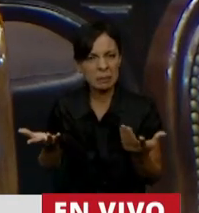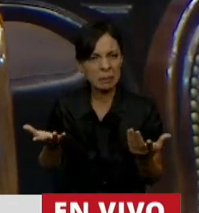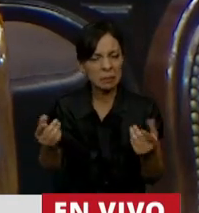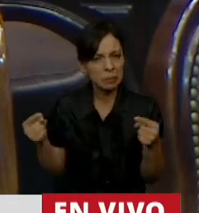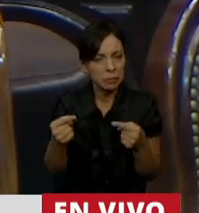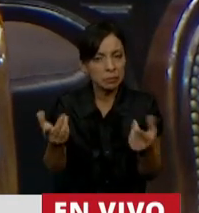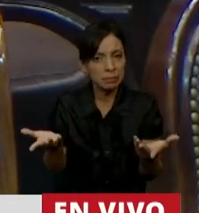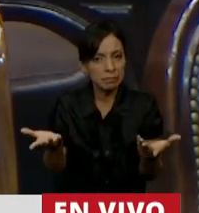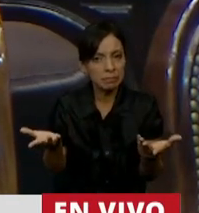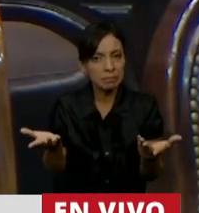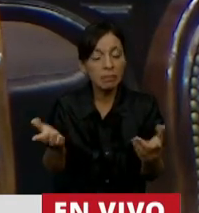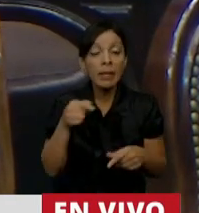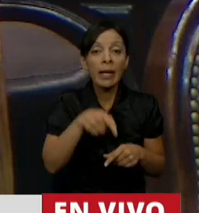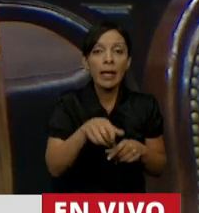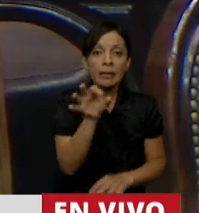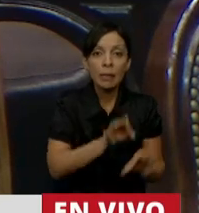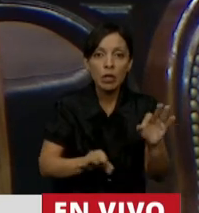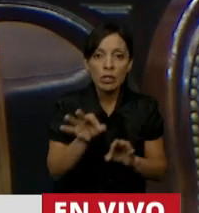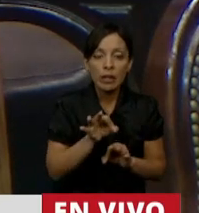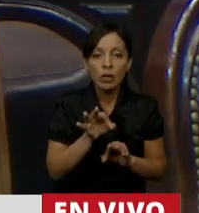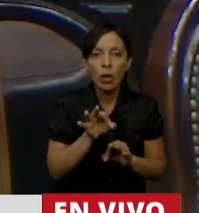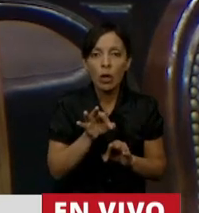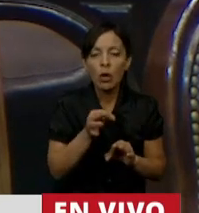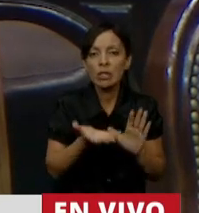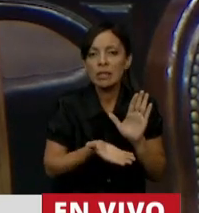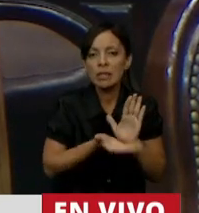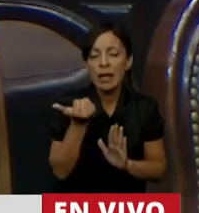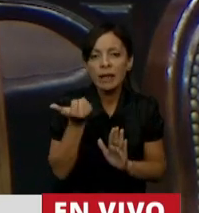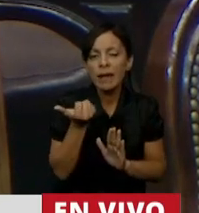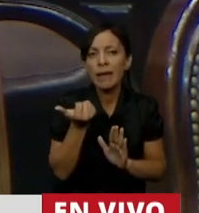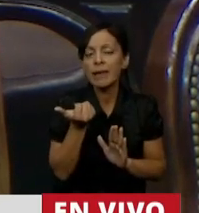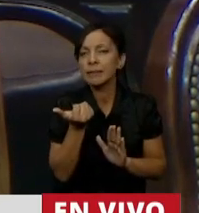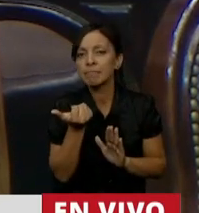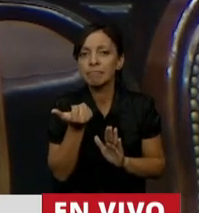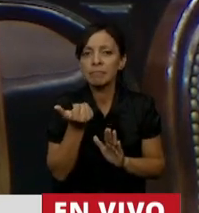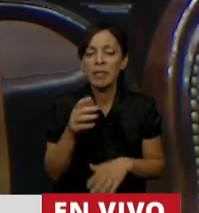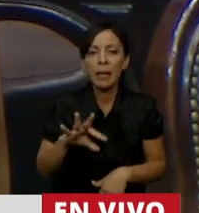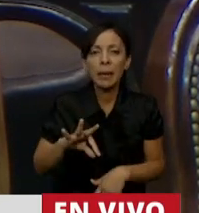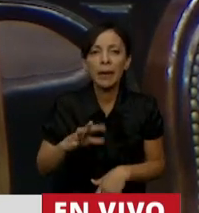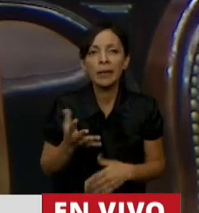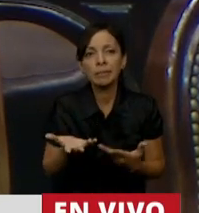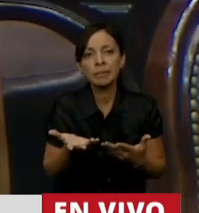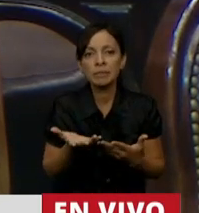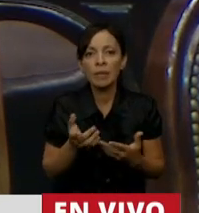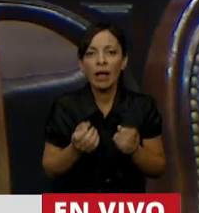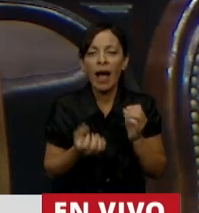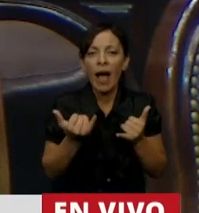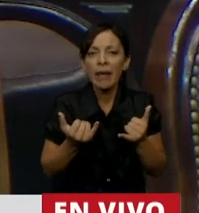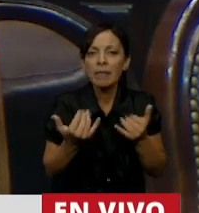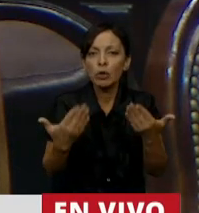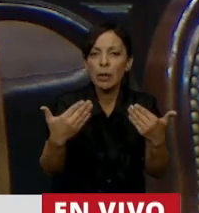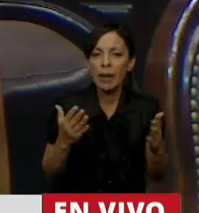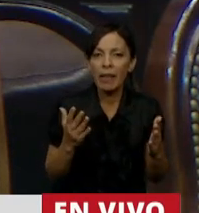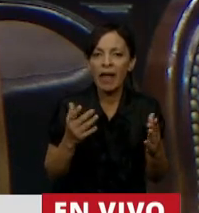En este proyecto se está eliminando la vida, se está creando la